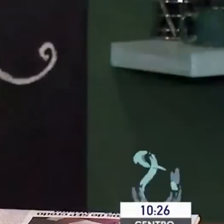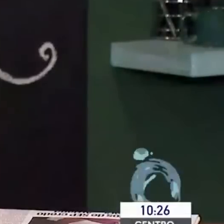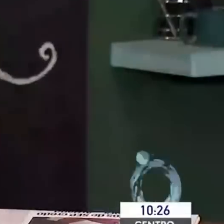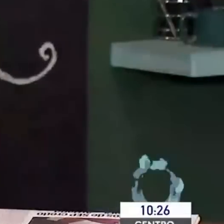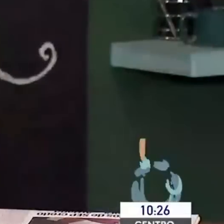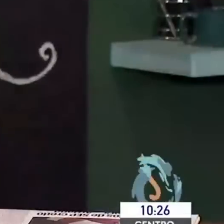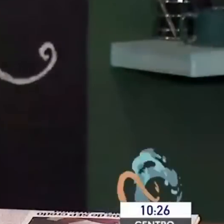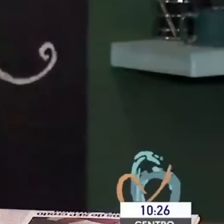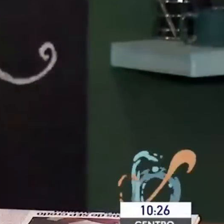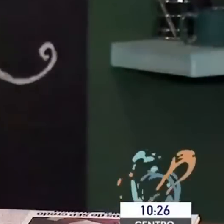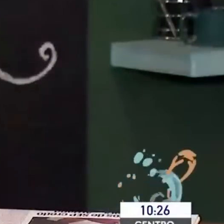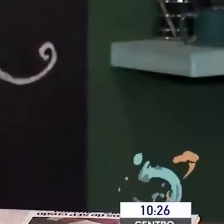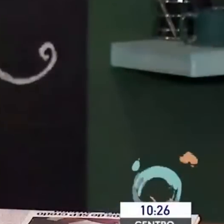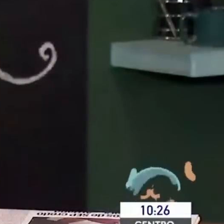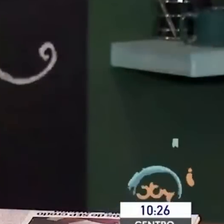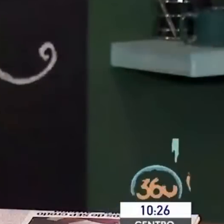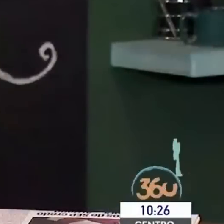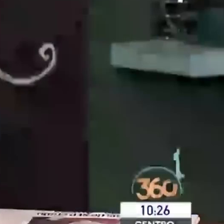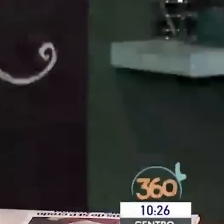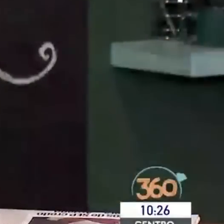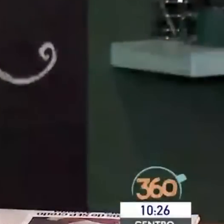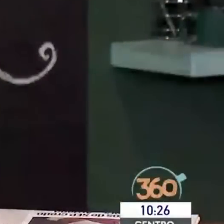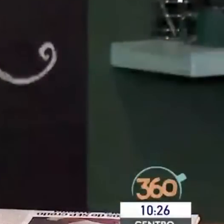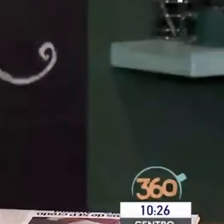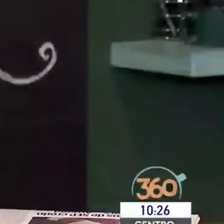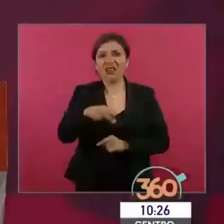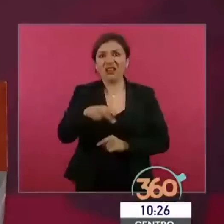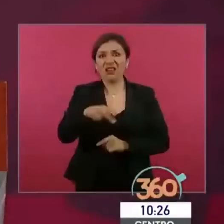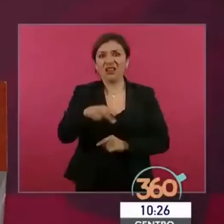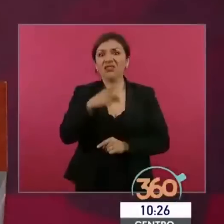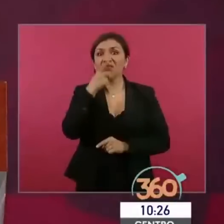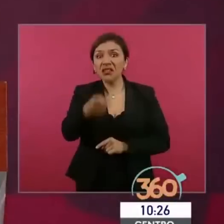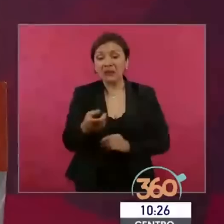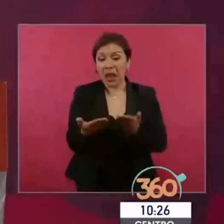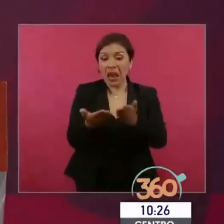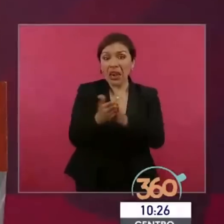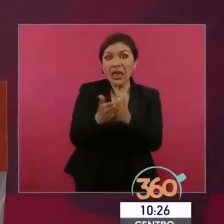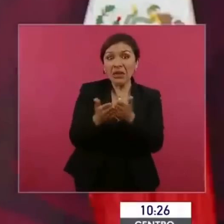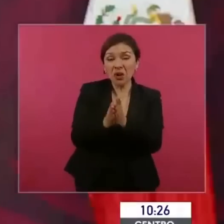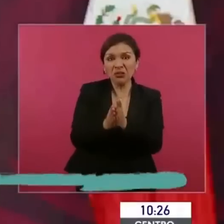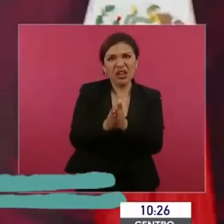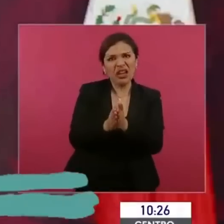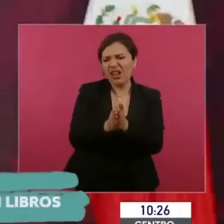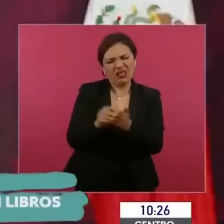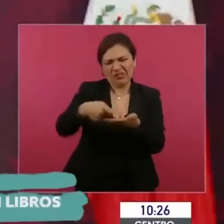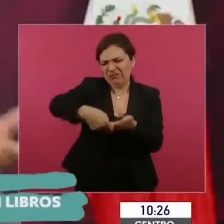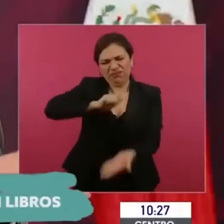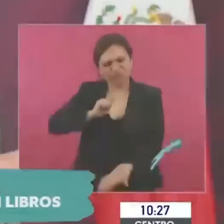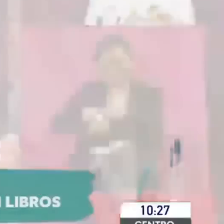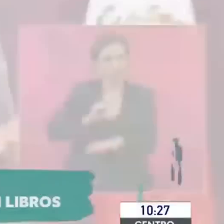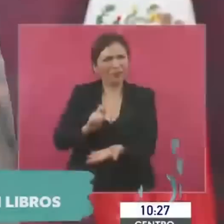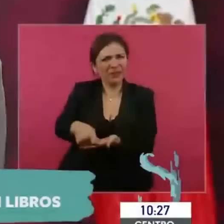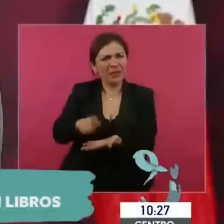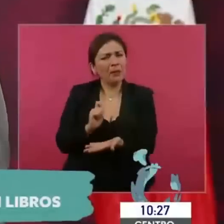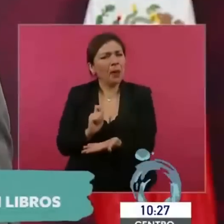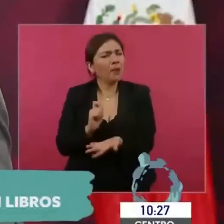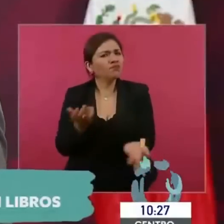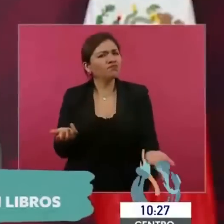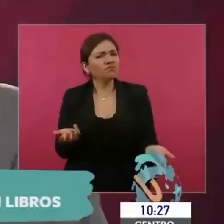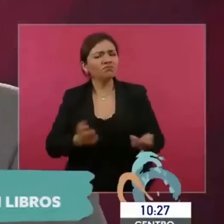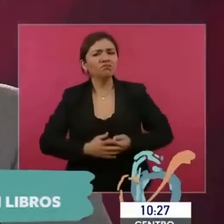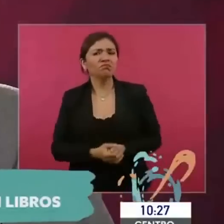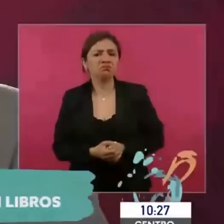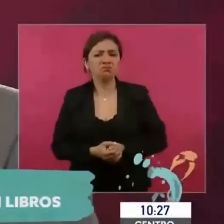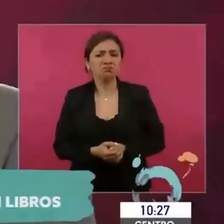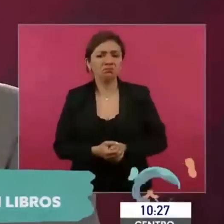el presidente también a propósito de este llamado de Marco Cortés ni siquiera este